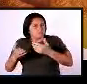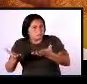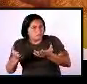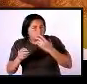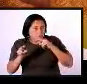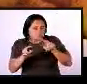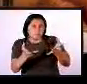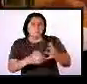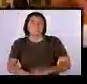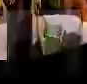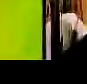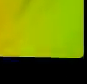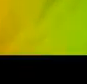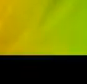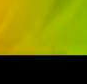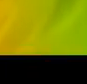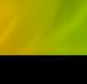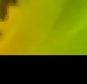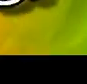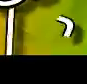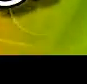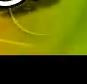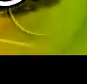Los invito a ver la nota.